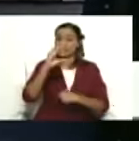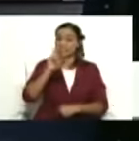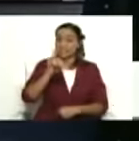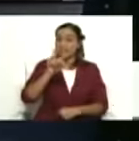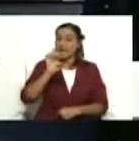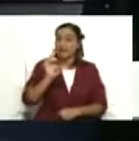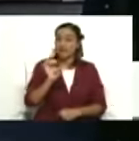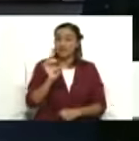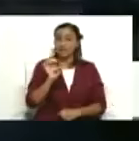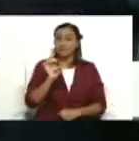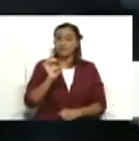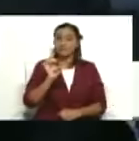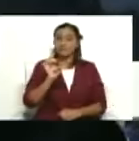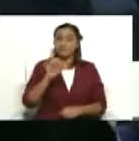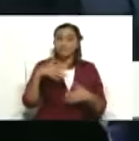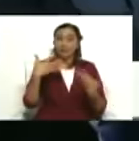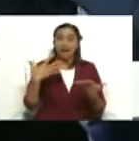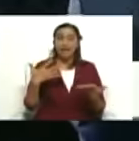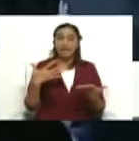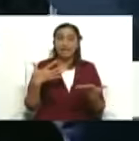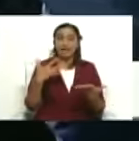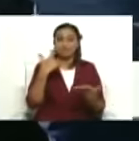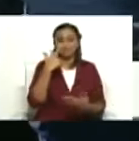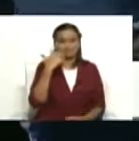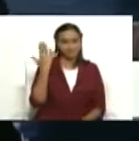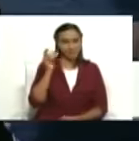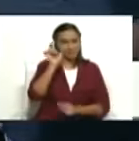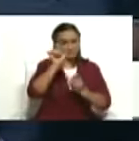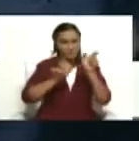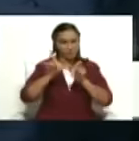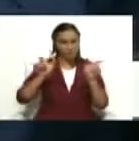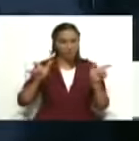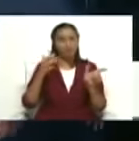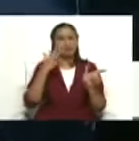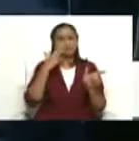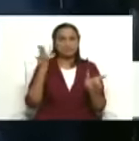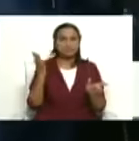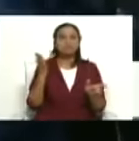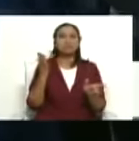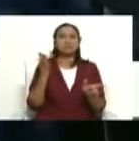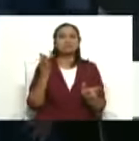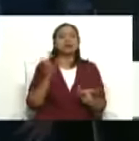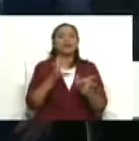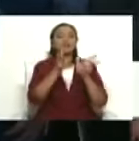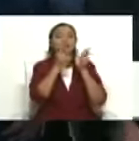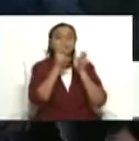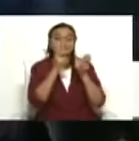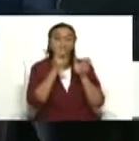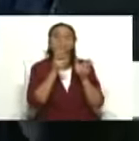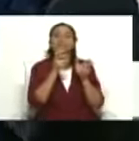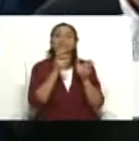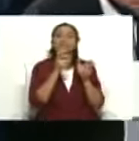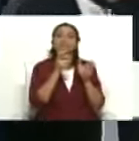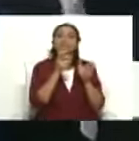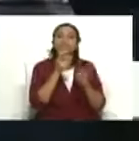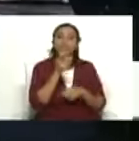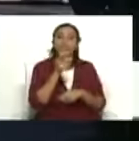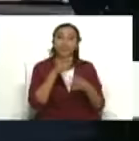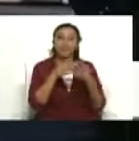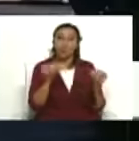que la voluntad del pueblo soberano, cuando se expresa a través de